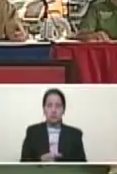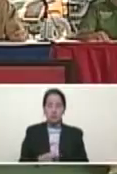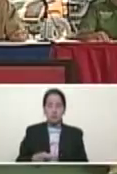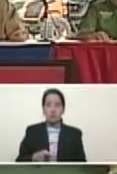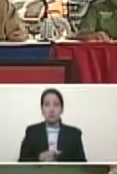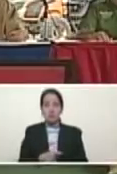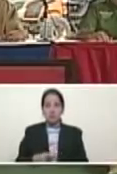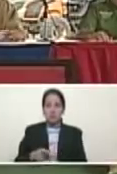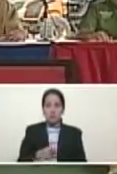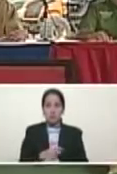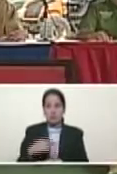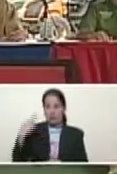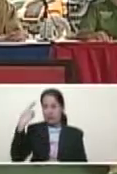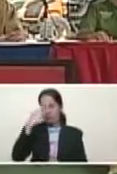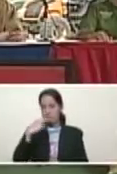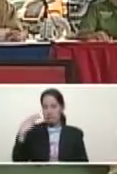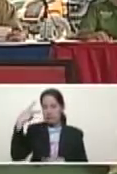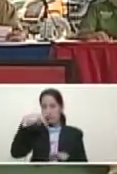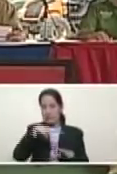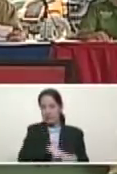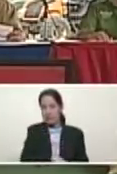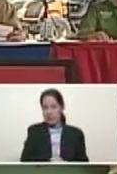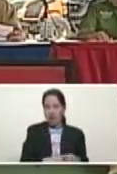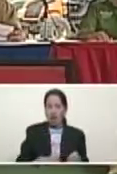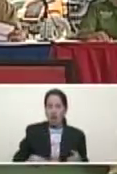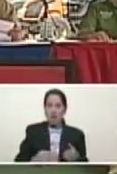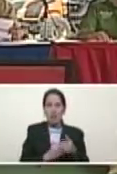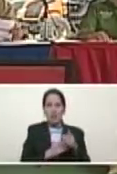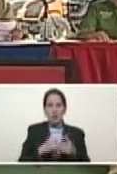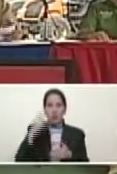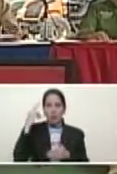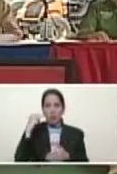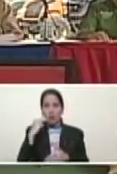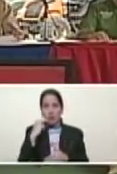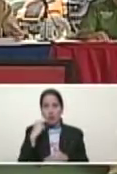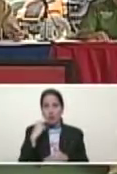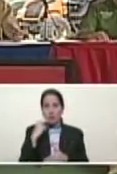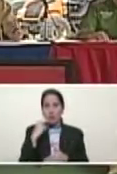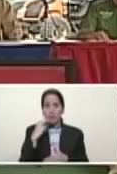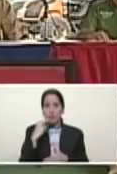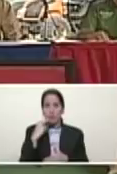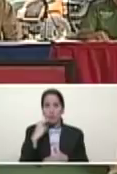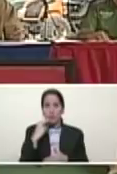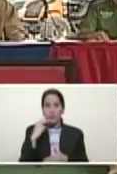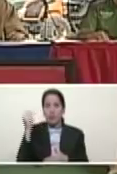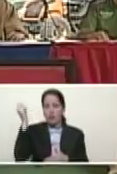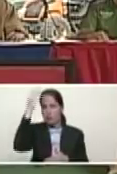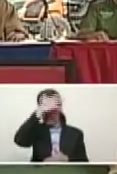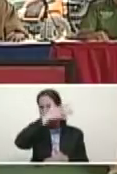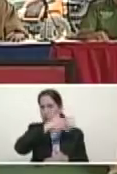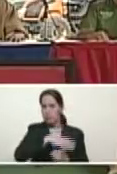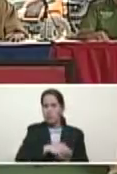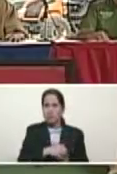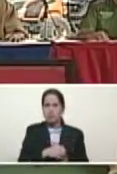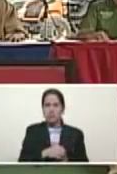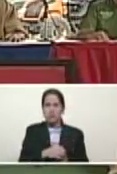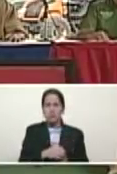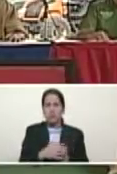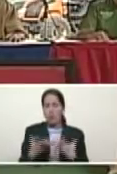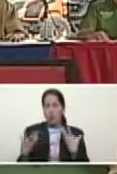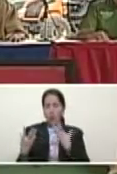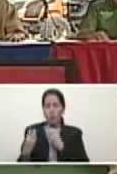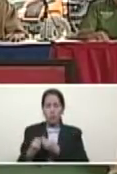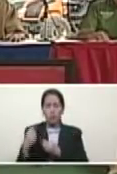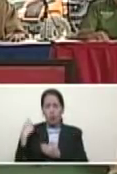supremacista, racista, antibolivariano de Donald Trump y la partida de locos que lo